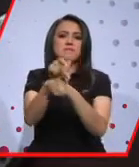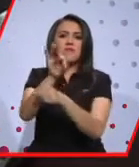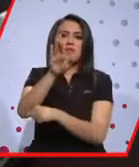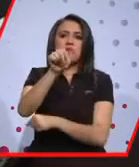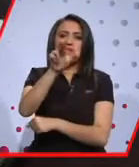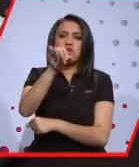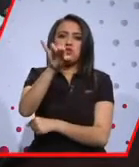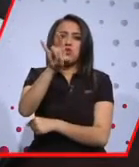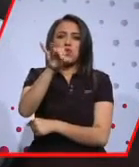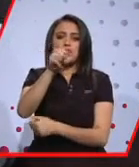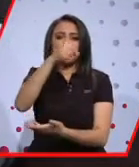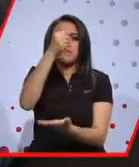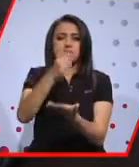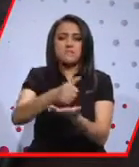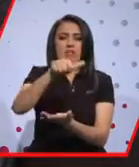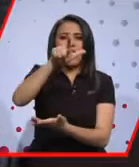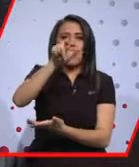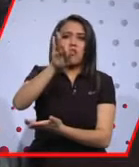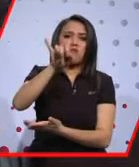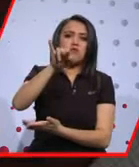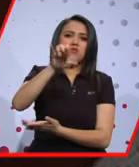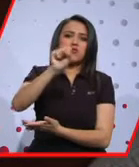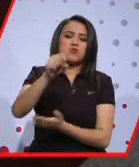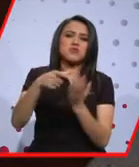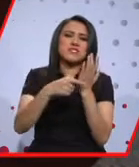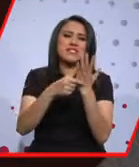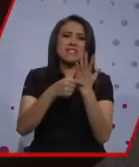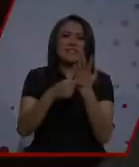reportó alfonso vargas torres